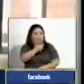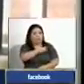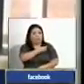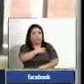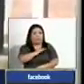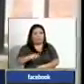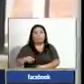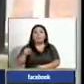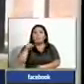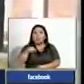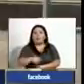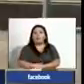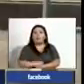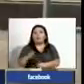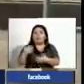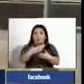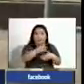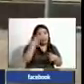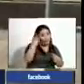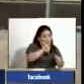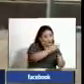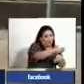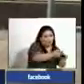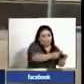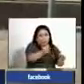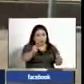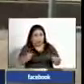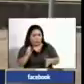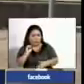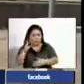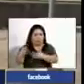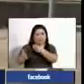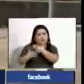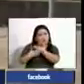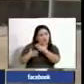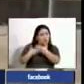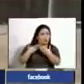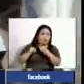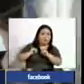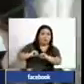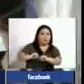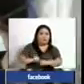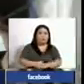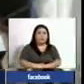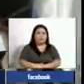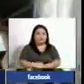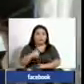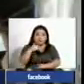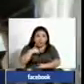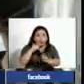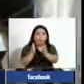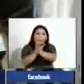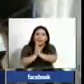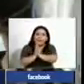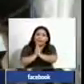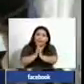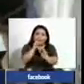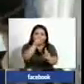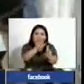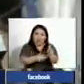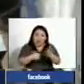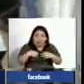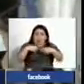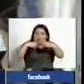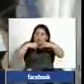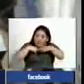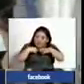que fue trasladado, en el que días después le anunciaron que su esposo falleció. Le pedí ayuda, él estaba agitado,